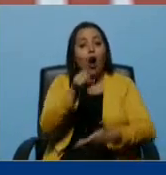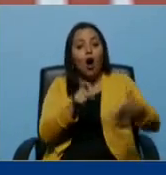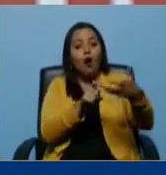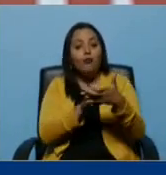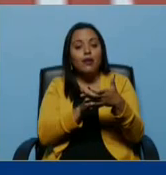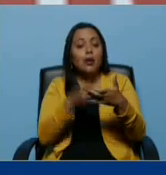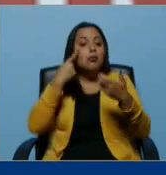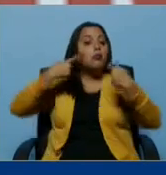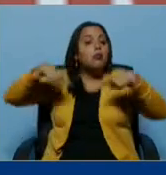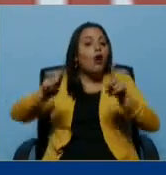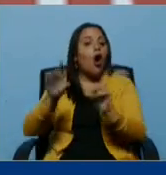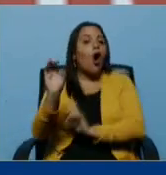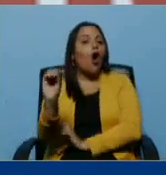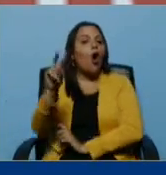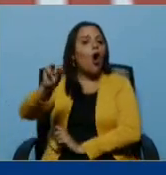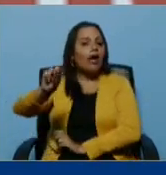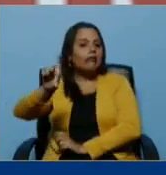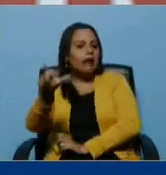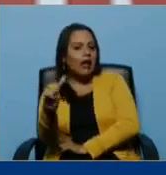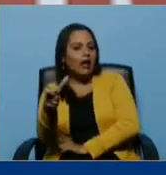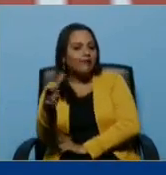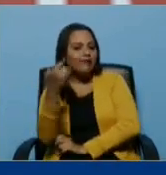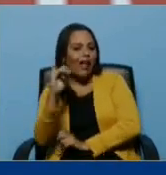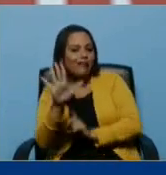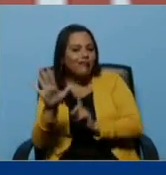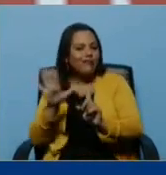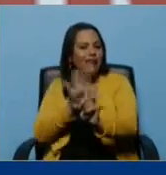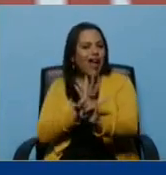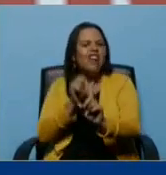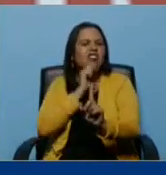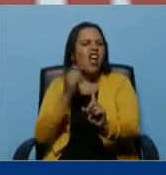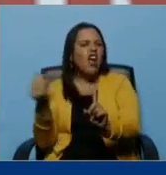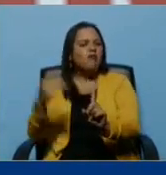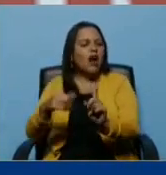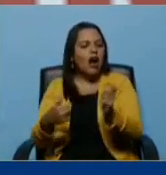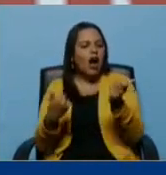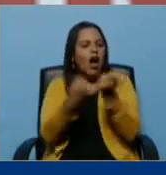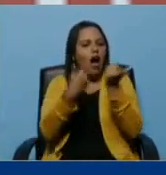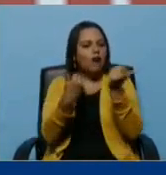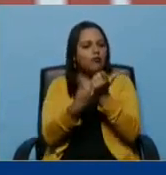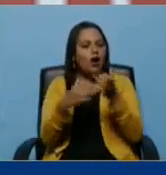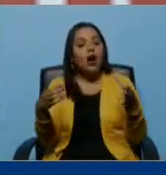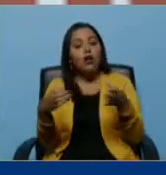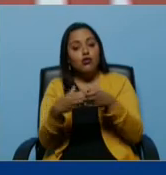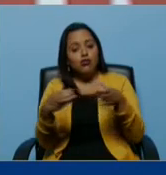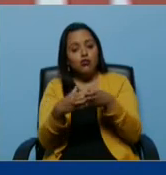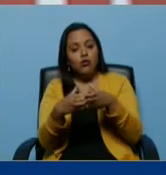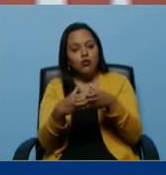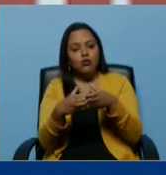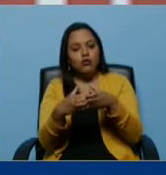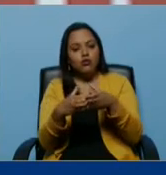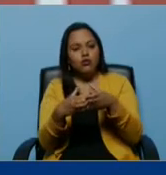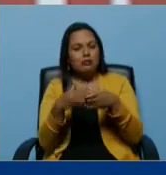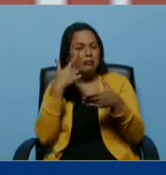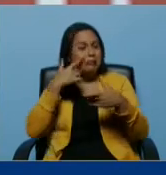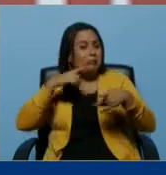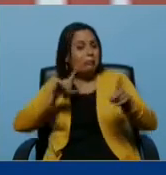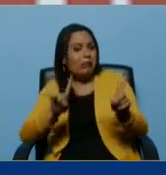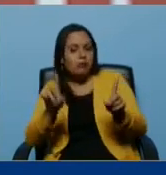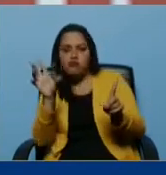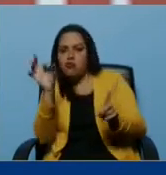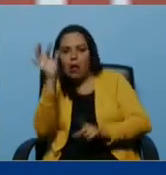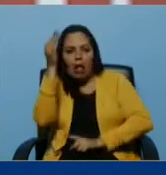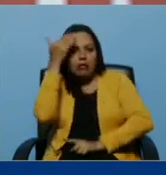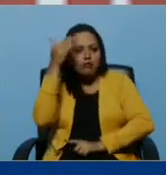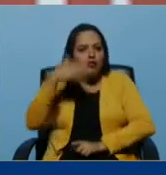de supuestas ONG, que cuando se va a ver quién la financia, o la financian organismos de dudosa procedencia de